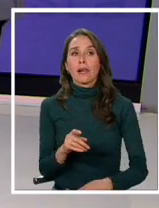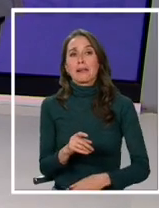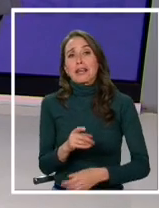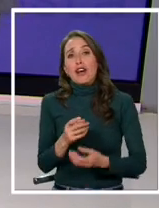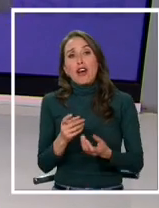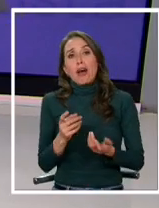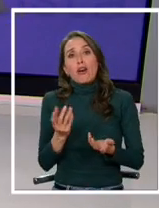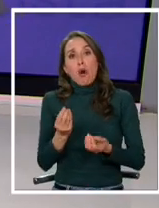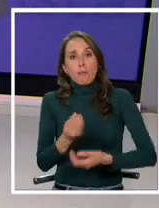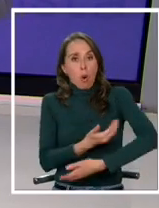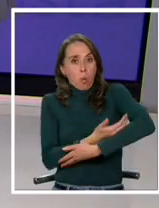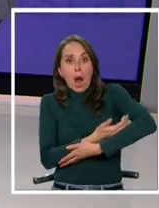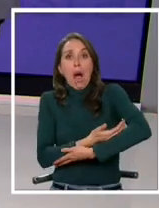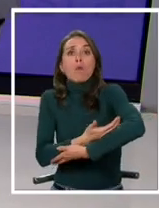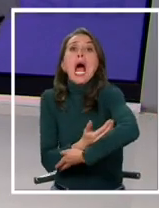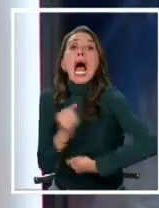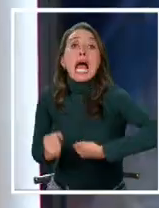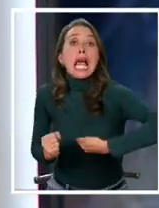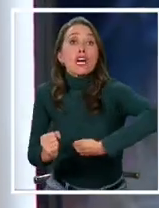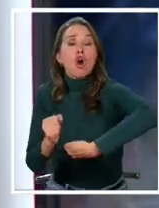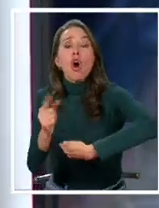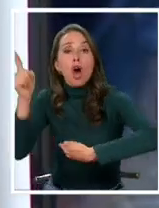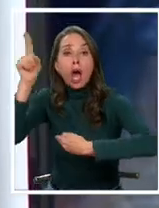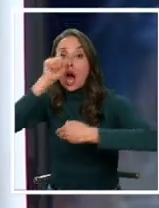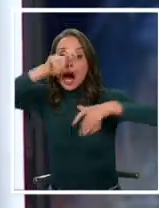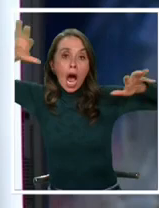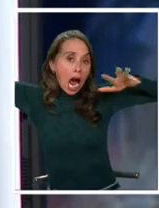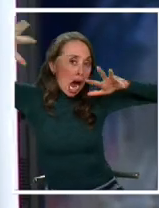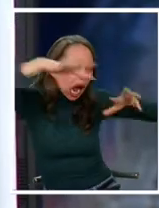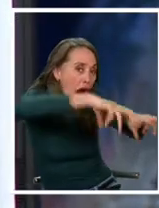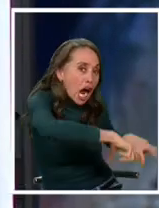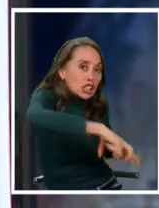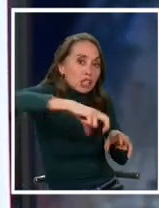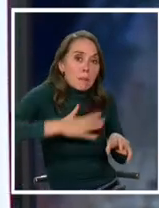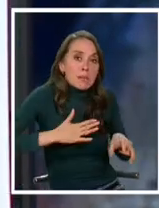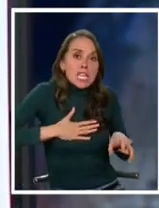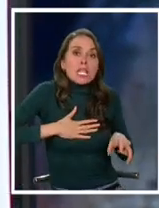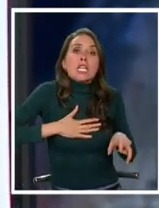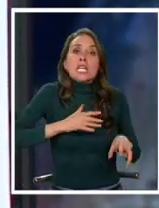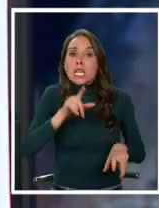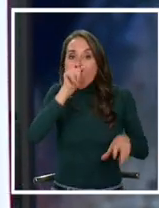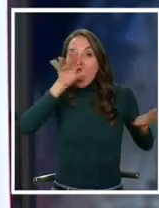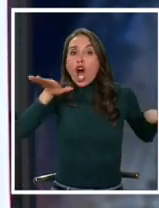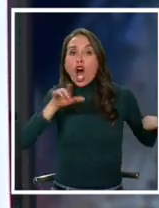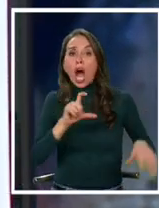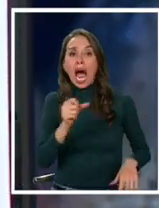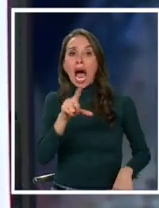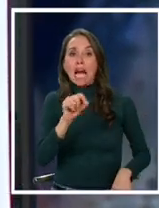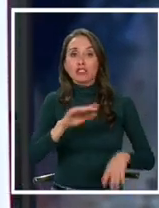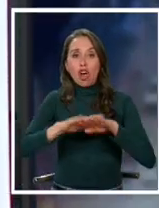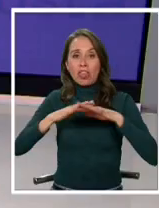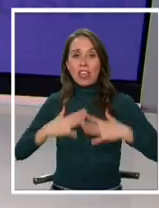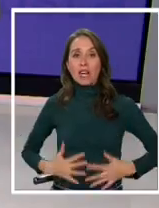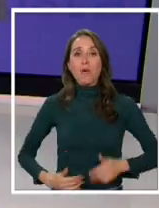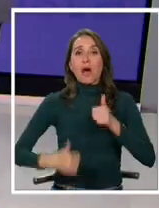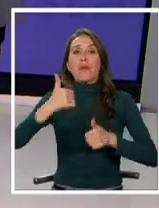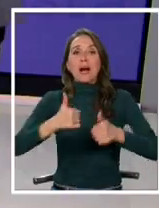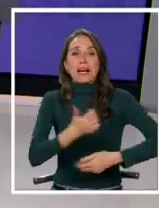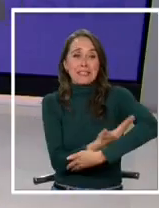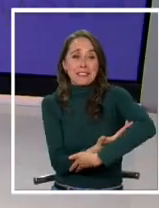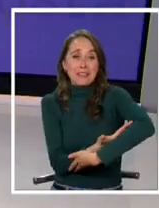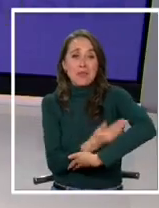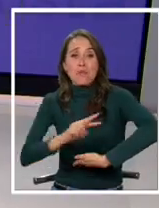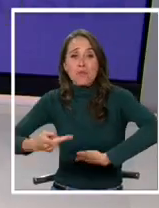guagua corriendo que eso es lo que pasa si está atacando esta ave a tu mascota y guagua seudo qu ha pero pense el gano la guagua